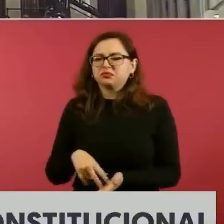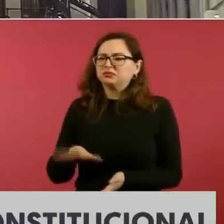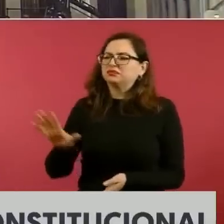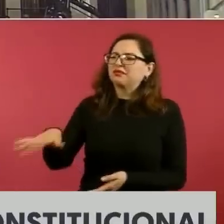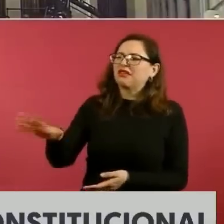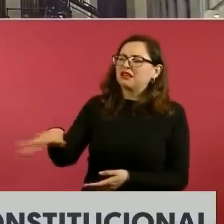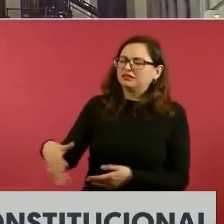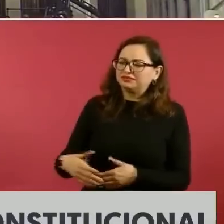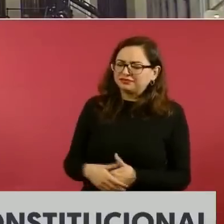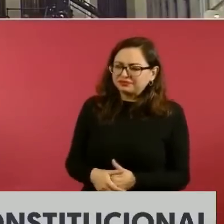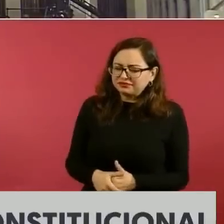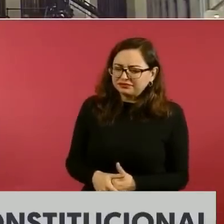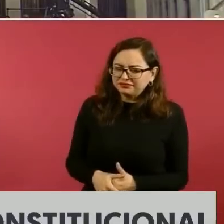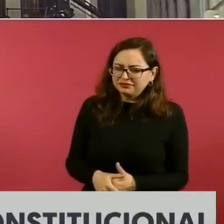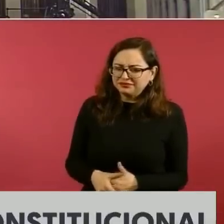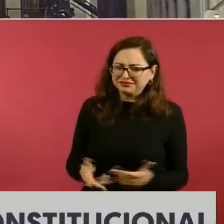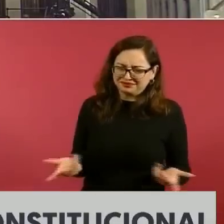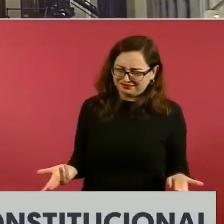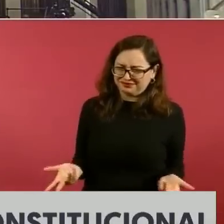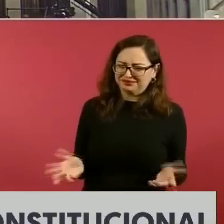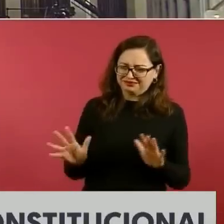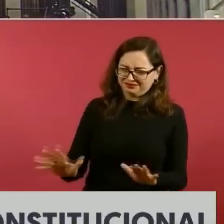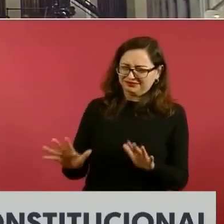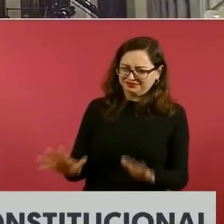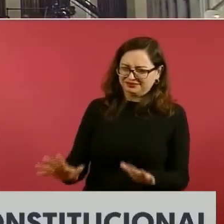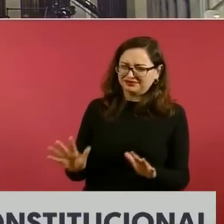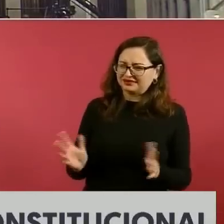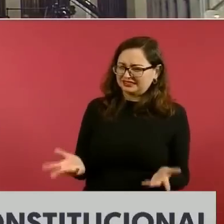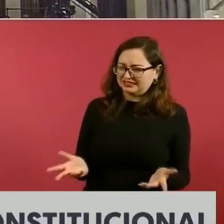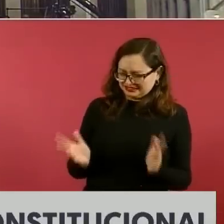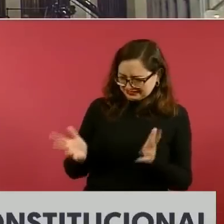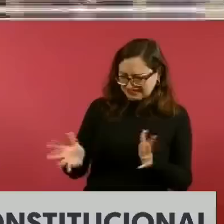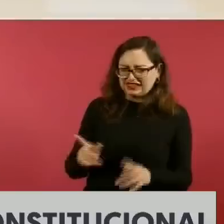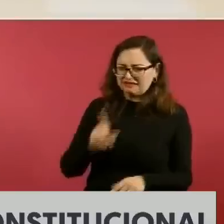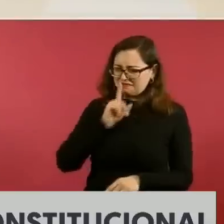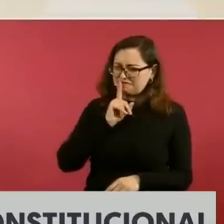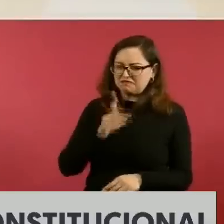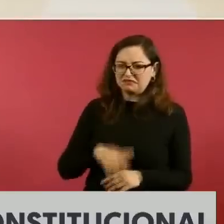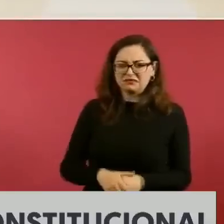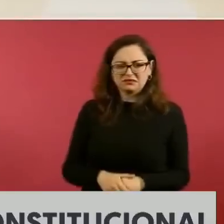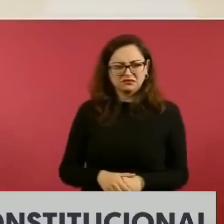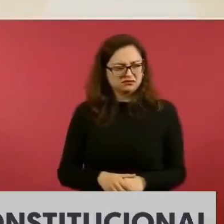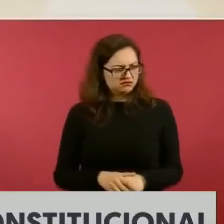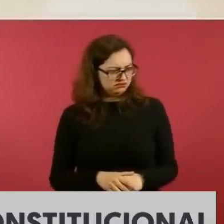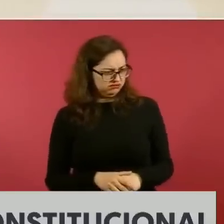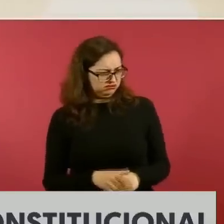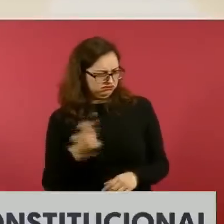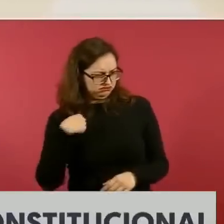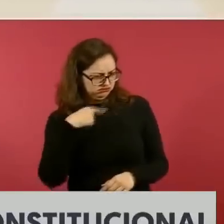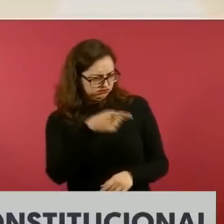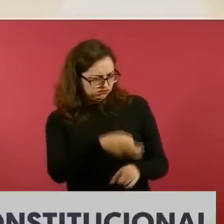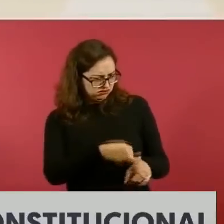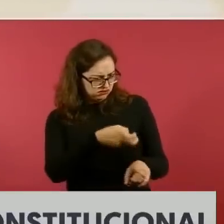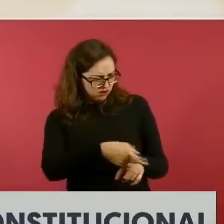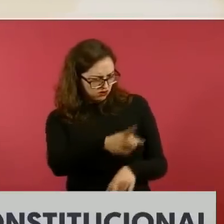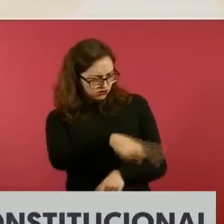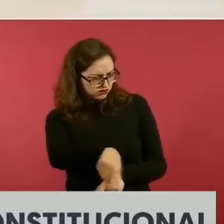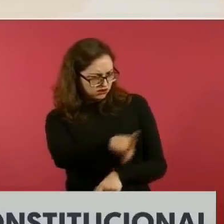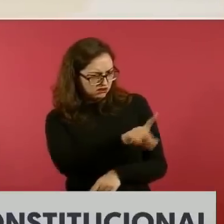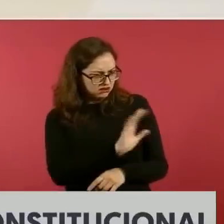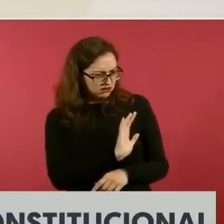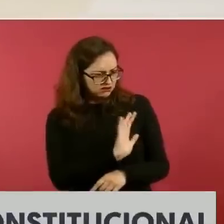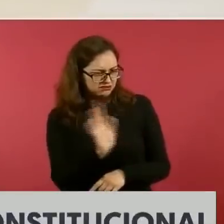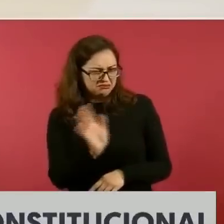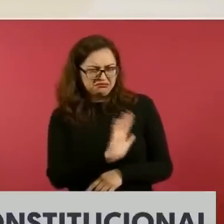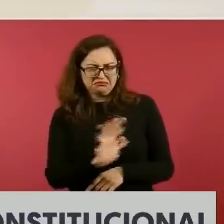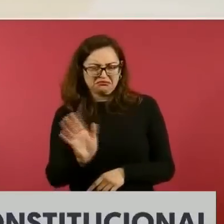conversación. Clarísimo. Te decía, el problema de fondo es, Omar, que no hace, digamos, no da